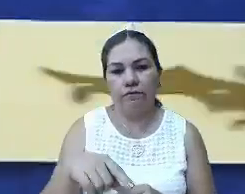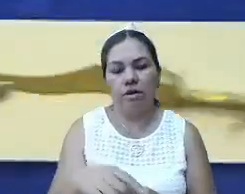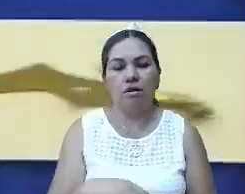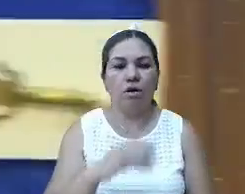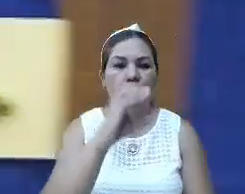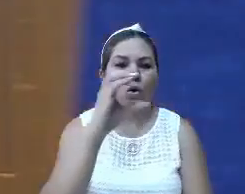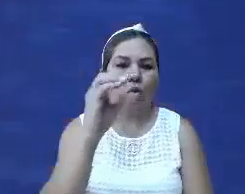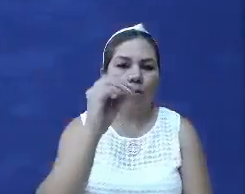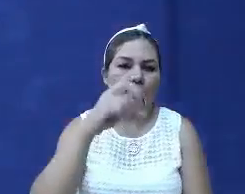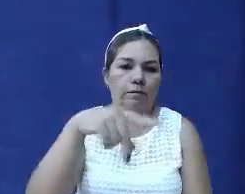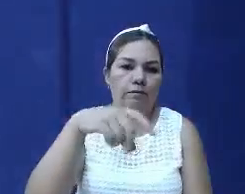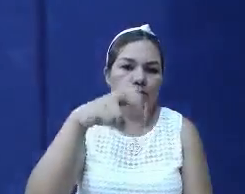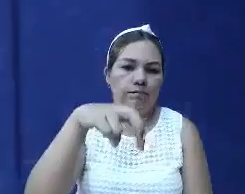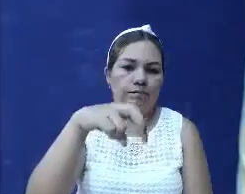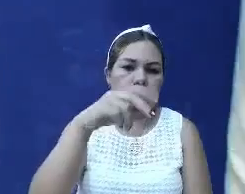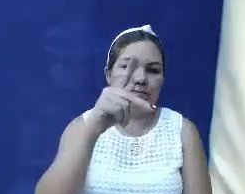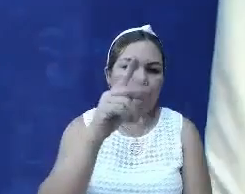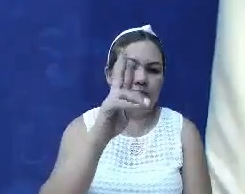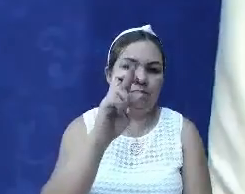compromiso.